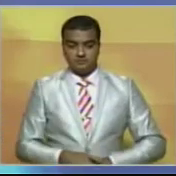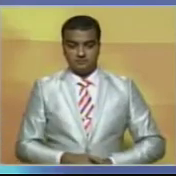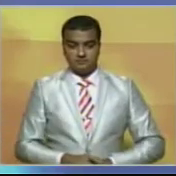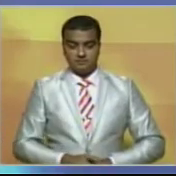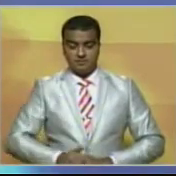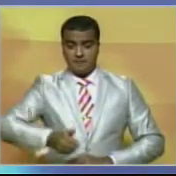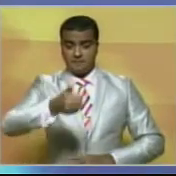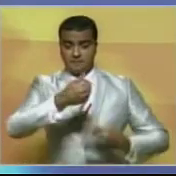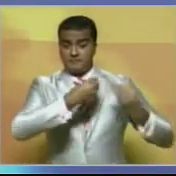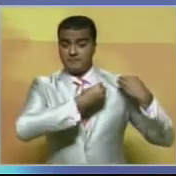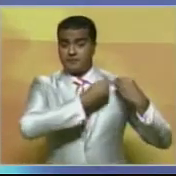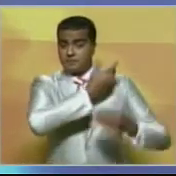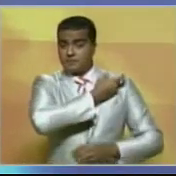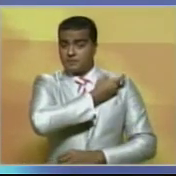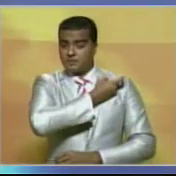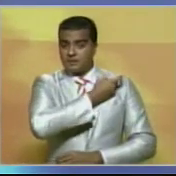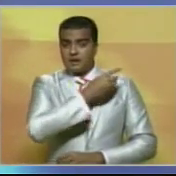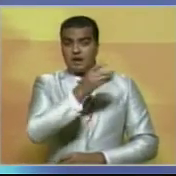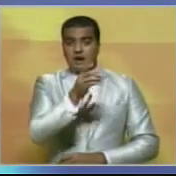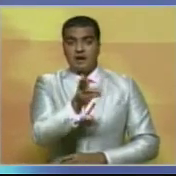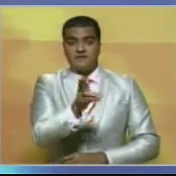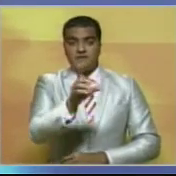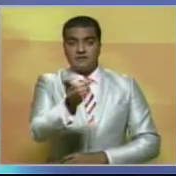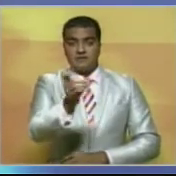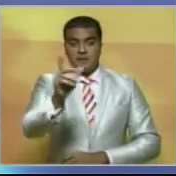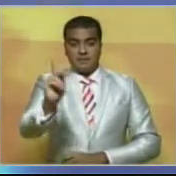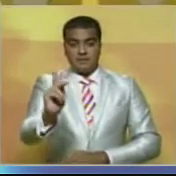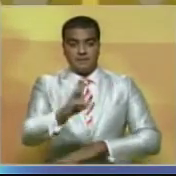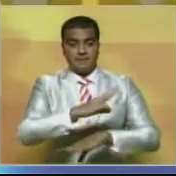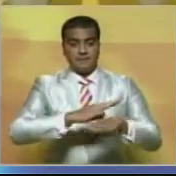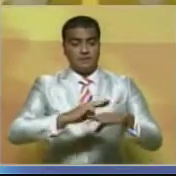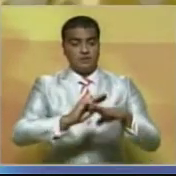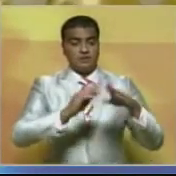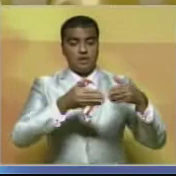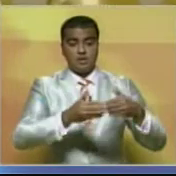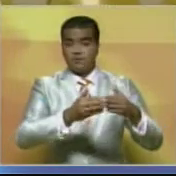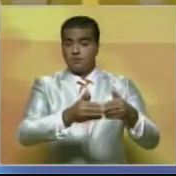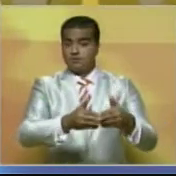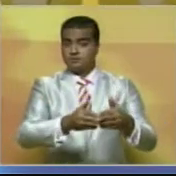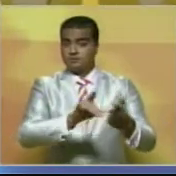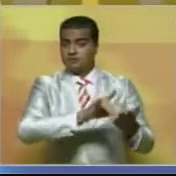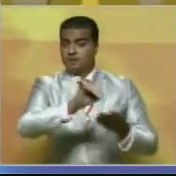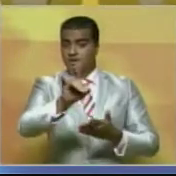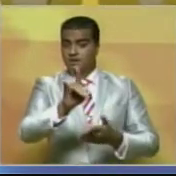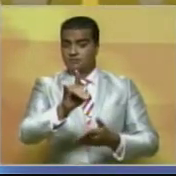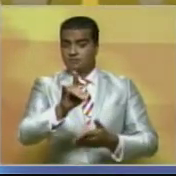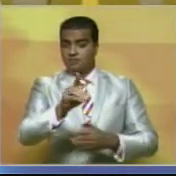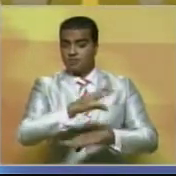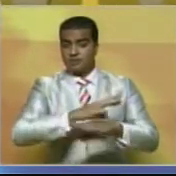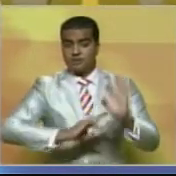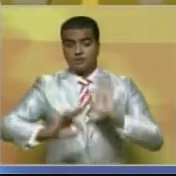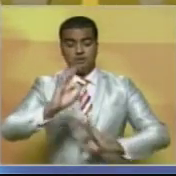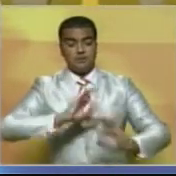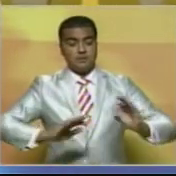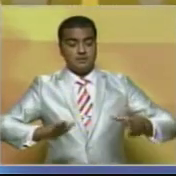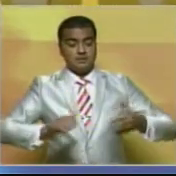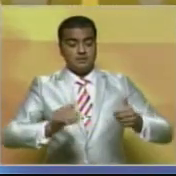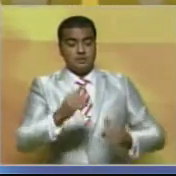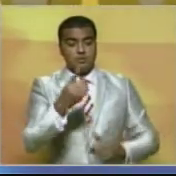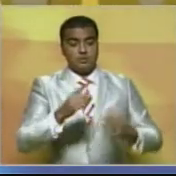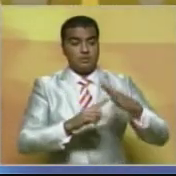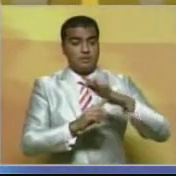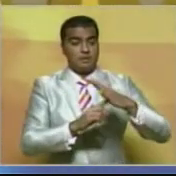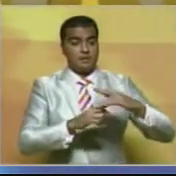El mayor general Herbert García Plaza, ministro de Transporte Acuático y Aéreo, junto al ministro de Turismo Andrés Izarra, inauguraron un